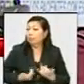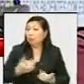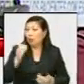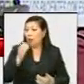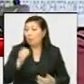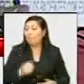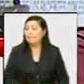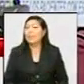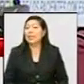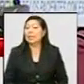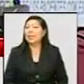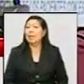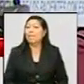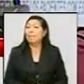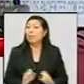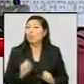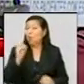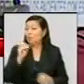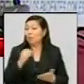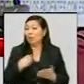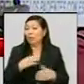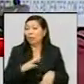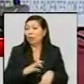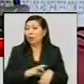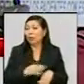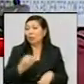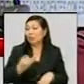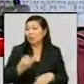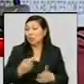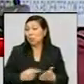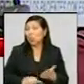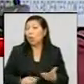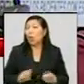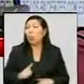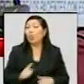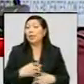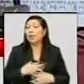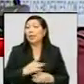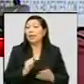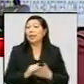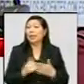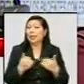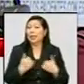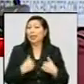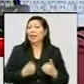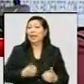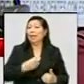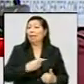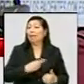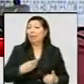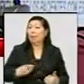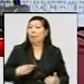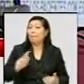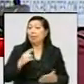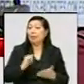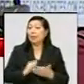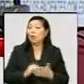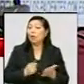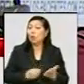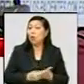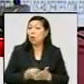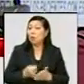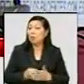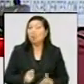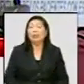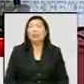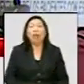opinión? Solo toma opinión de neurocirujanos. ¿Cuál es el interés que tiene la directora del IETSI para seguir comprando los